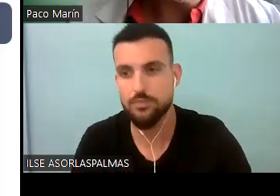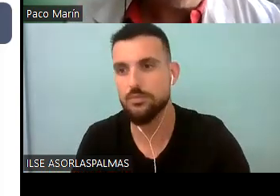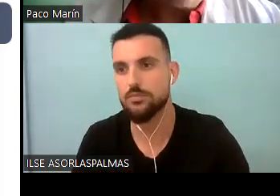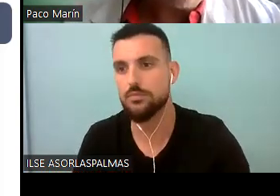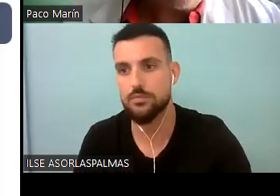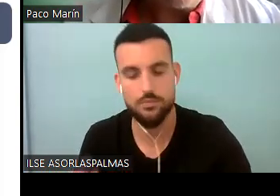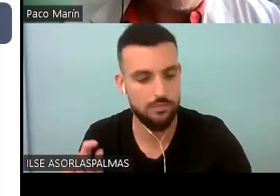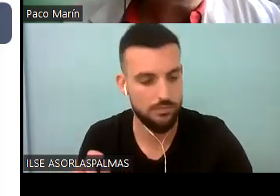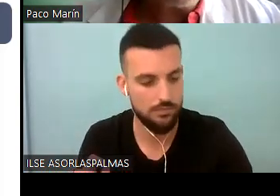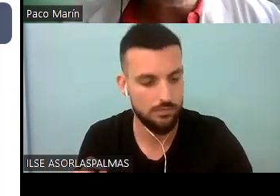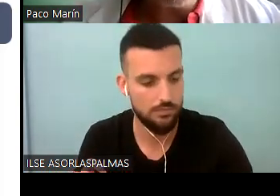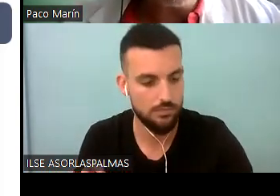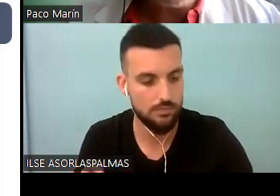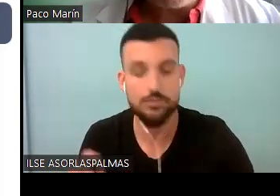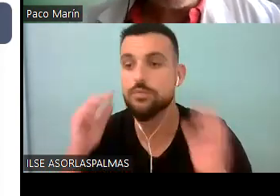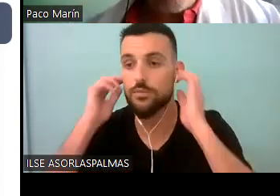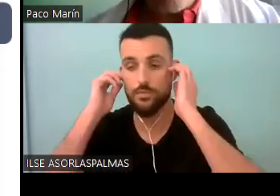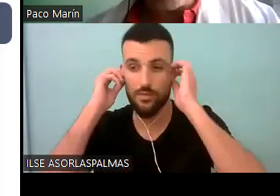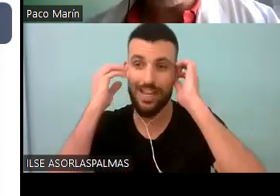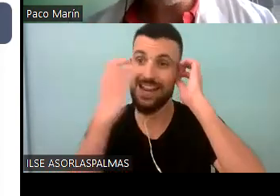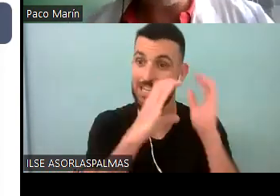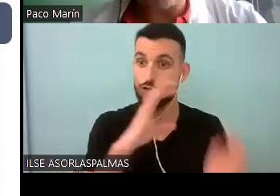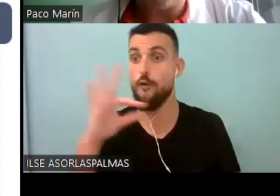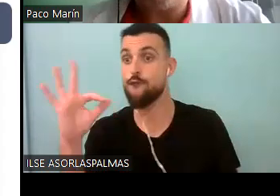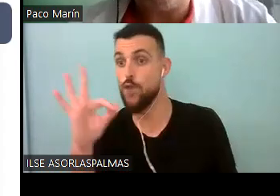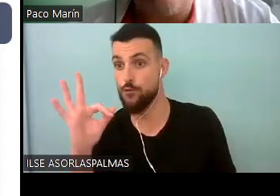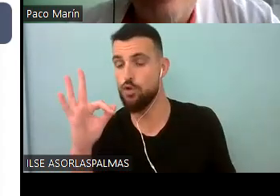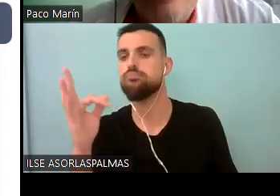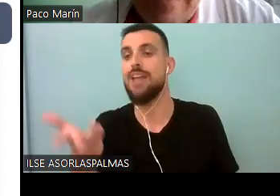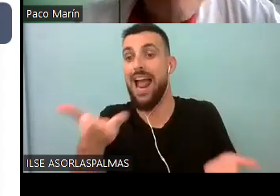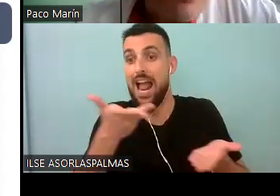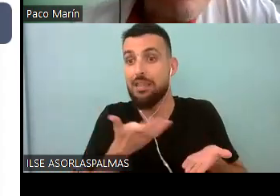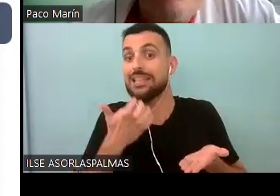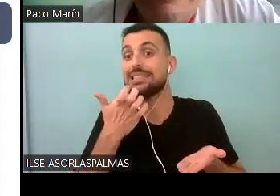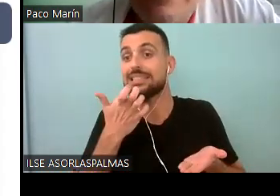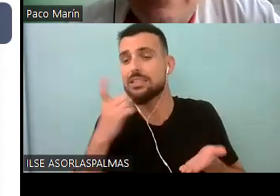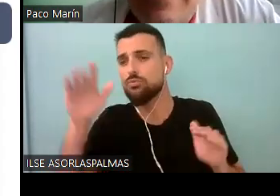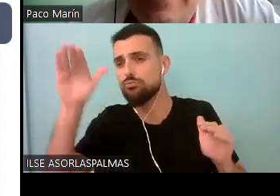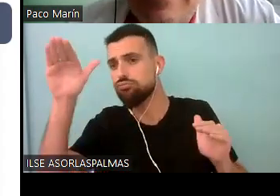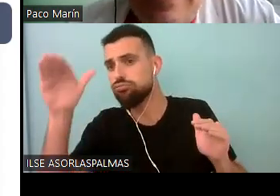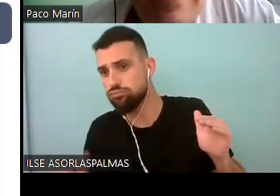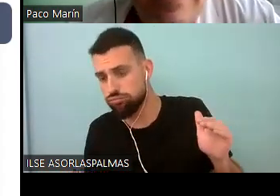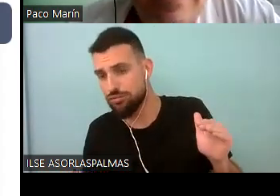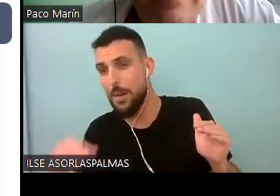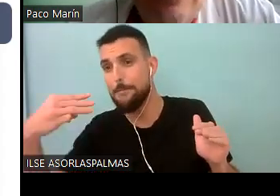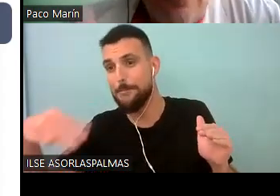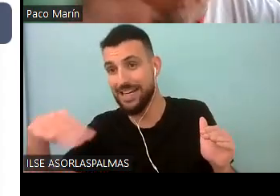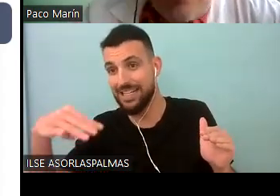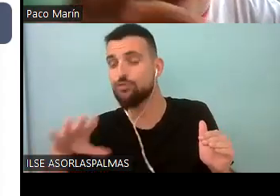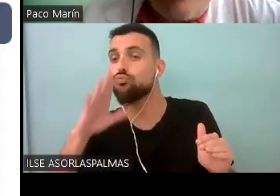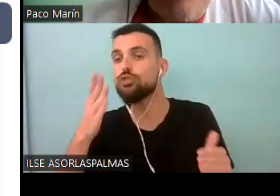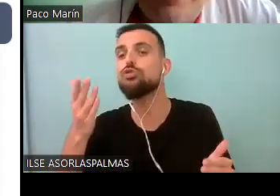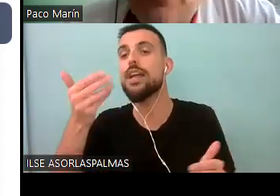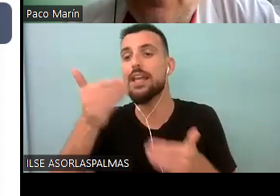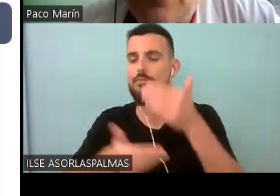es cuando tenemos que movilizar calcio y fósforo para hacer las funciones de estos otros minerales. De ahí la importancia en todo el